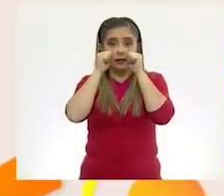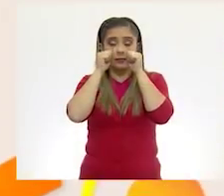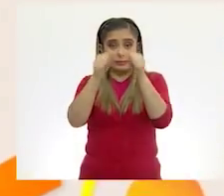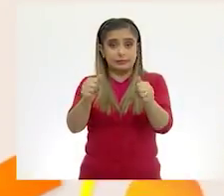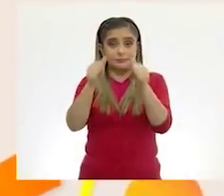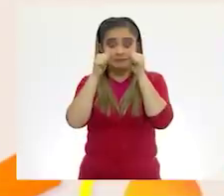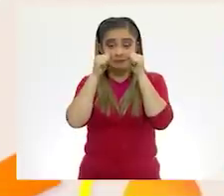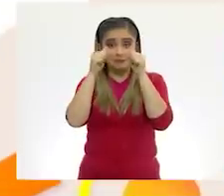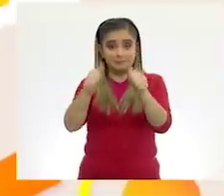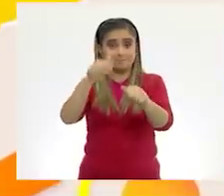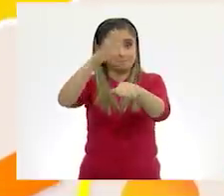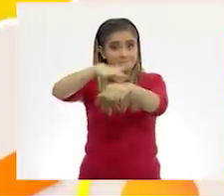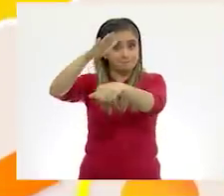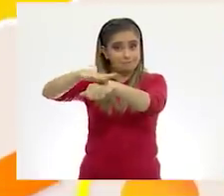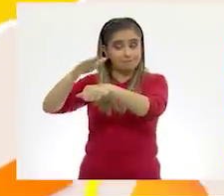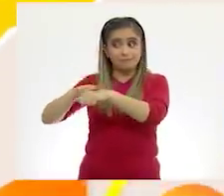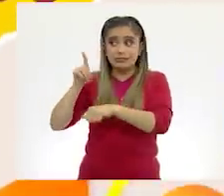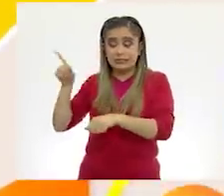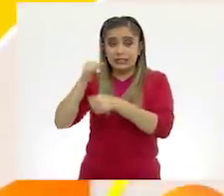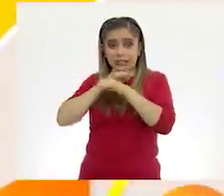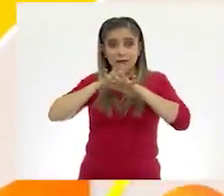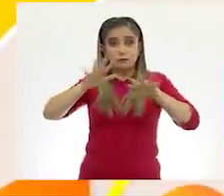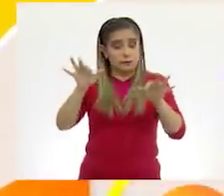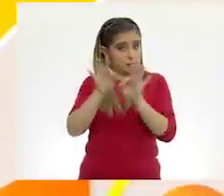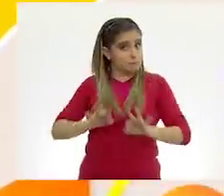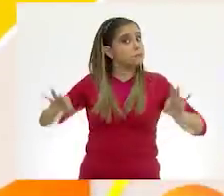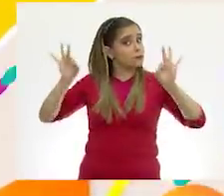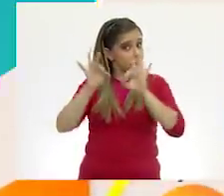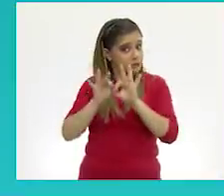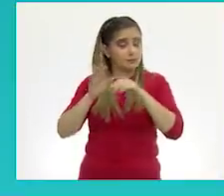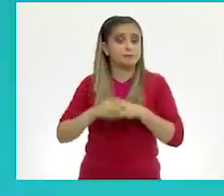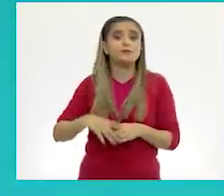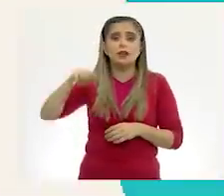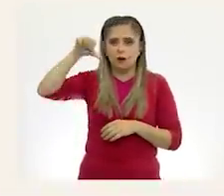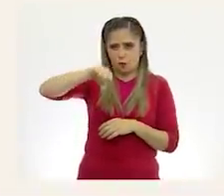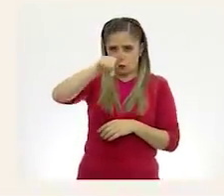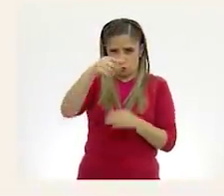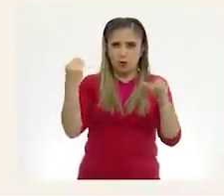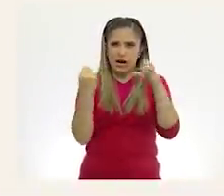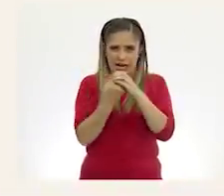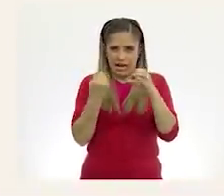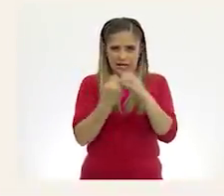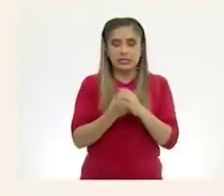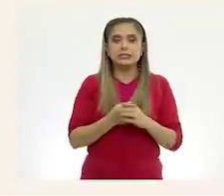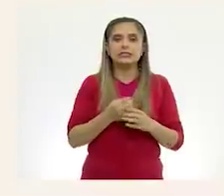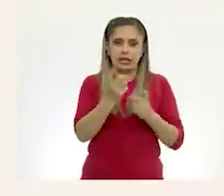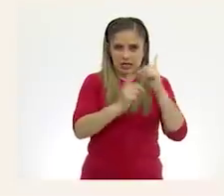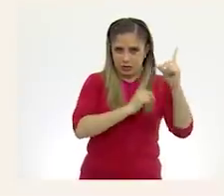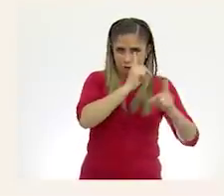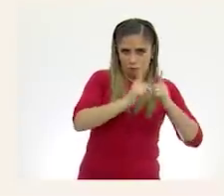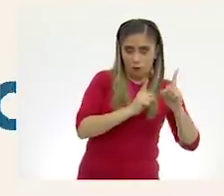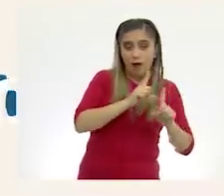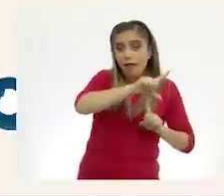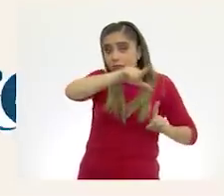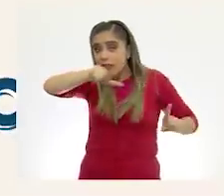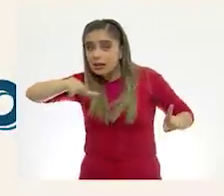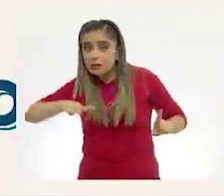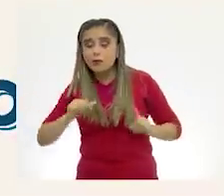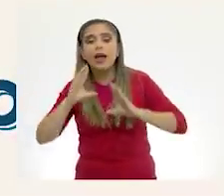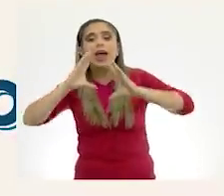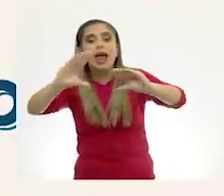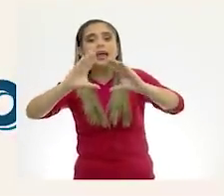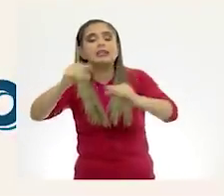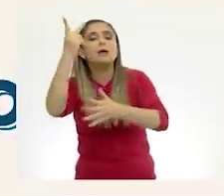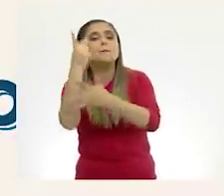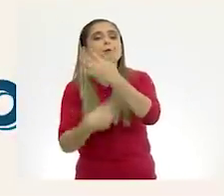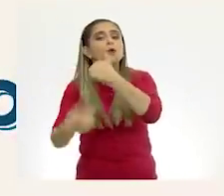Atención, atención. Información importante. Hoy, después de tu clase de educación física, aprenderemos a